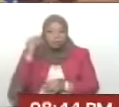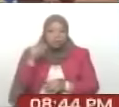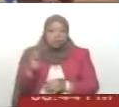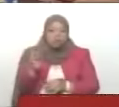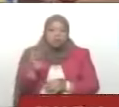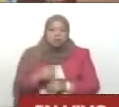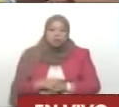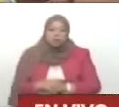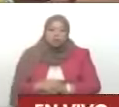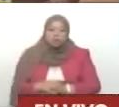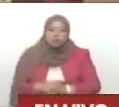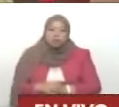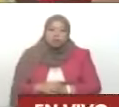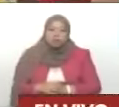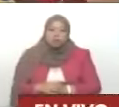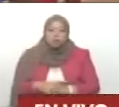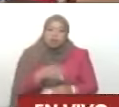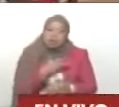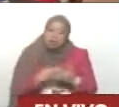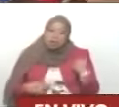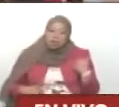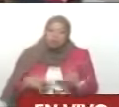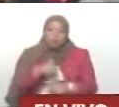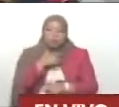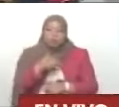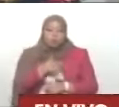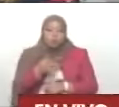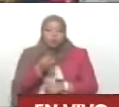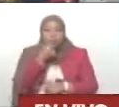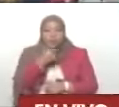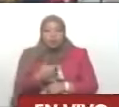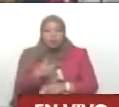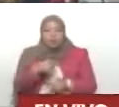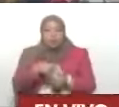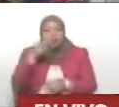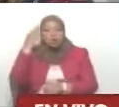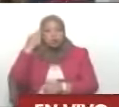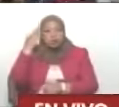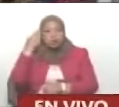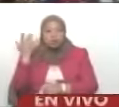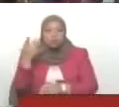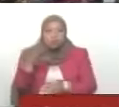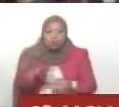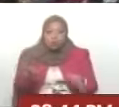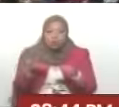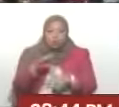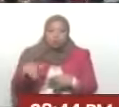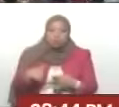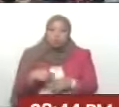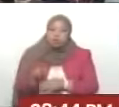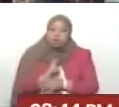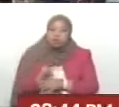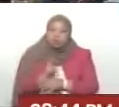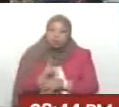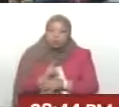No, presidente. La emoción fue inmensa, es como usted lo está comentando.